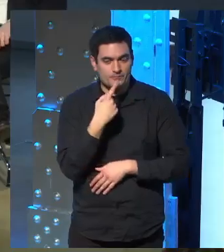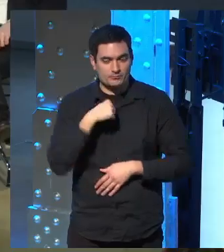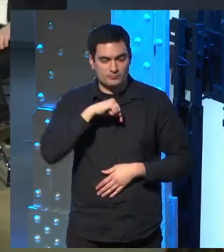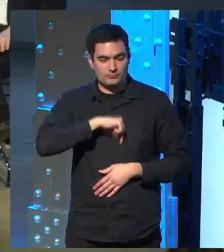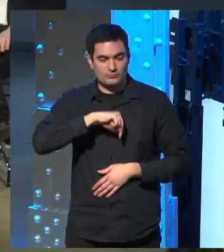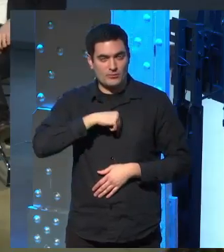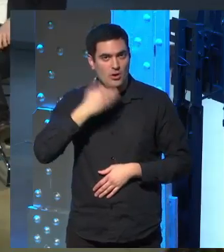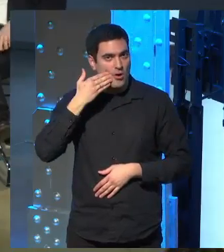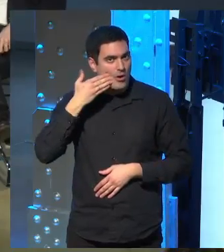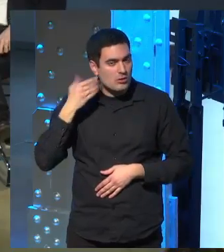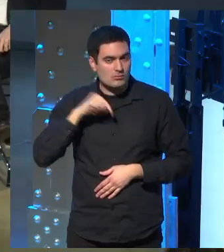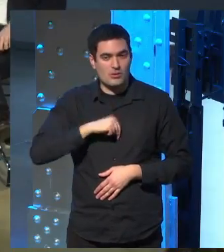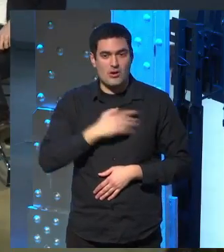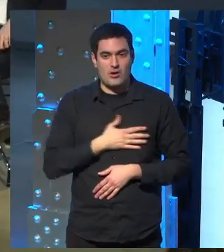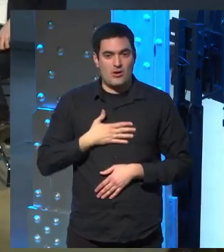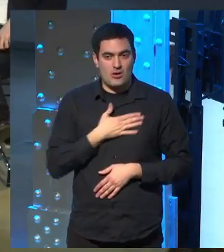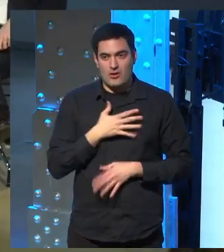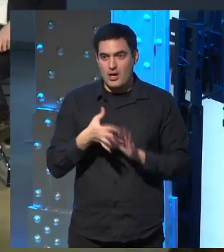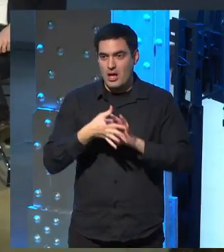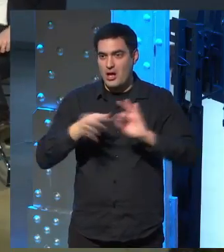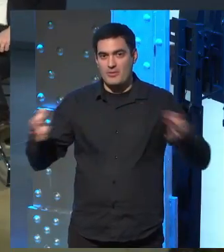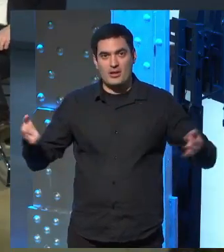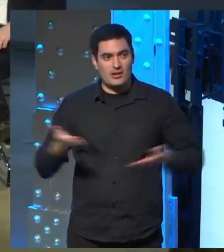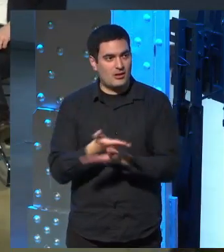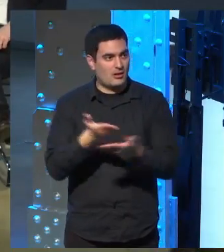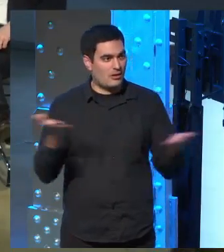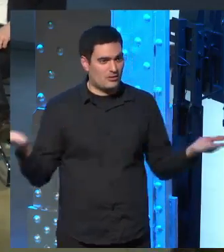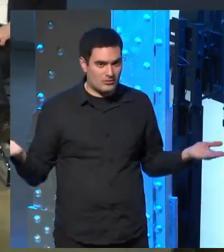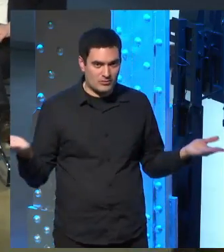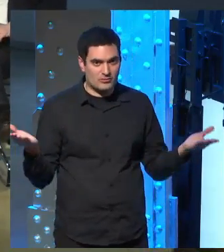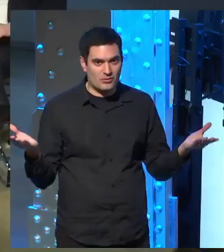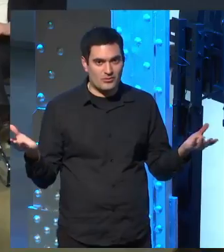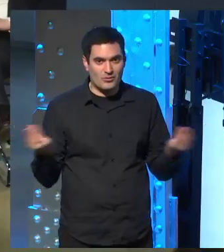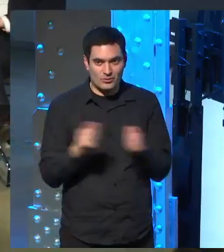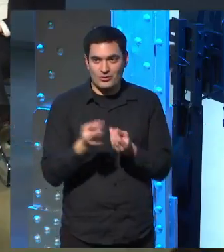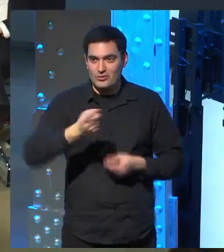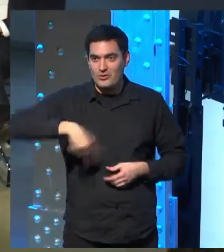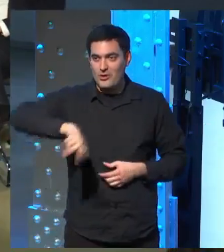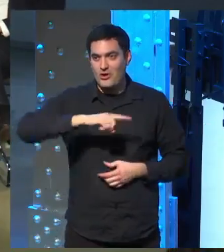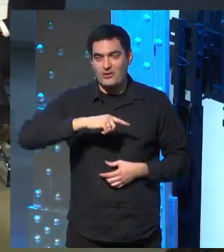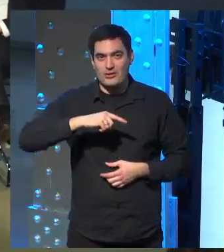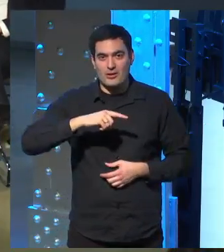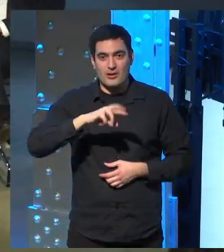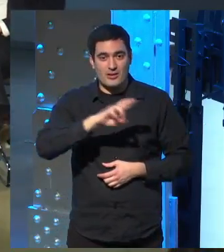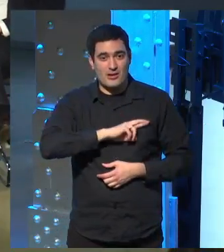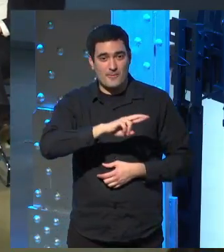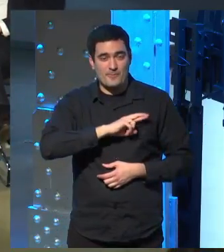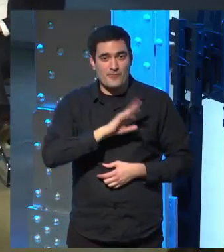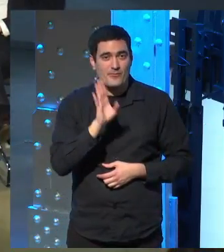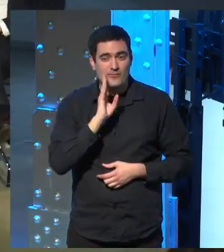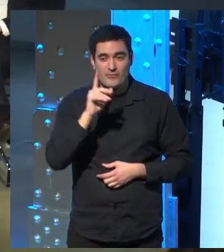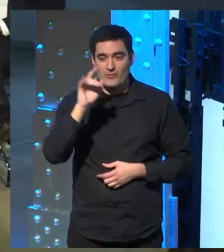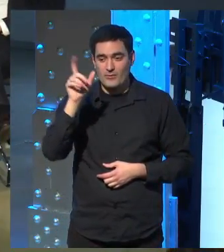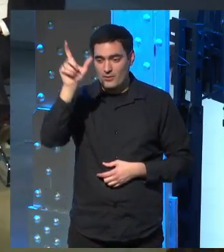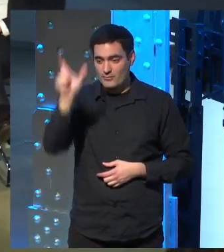honor y un placer charlar de música con estos dos amigos en la compañía de todos vosotros. Yo, al adagio religioso, lo que decía